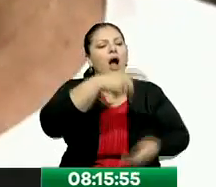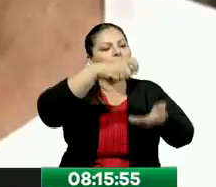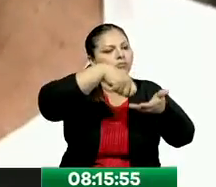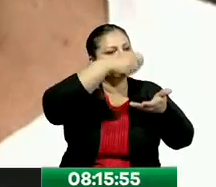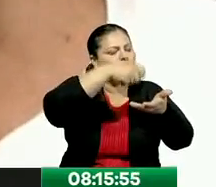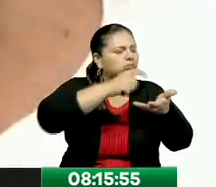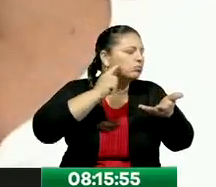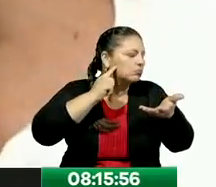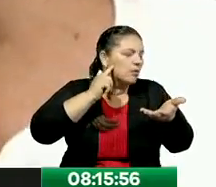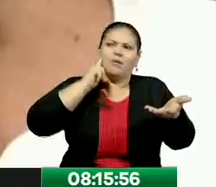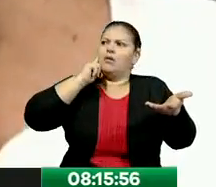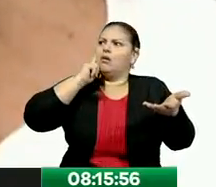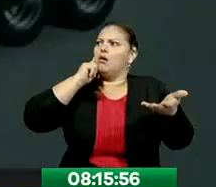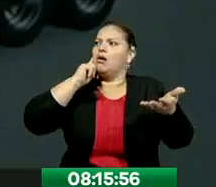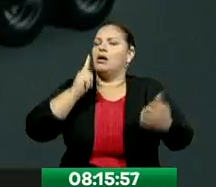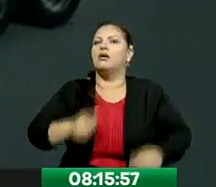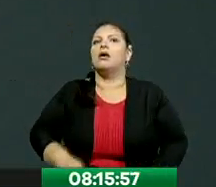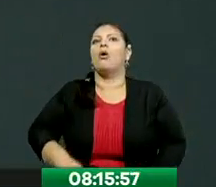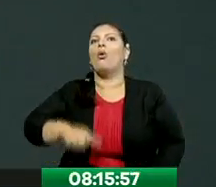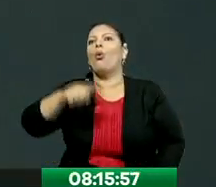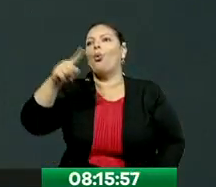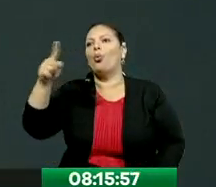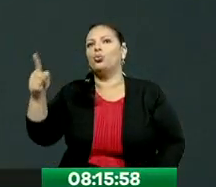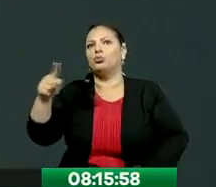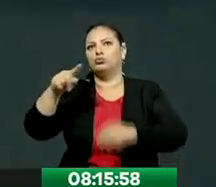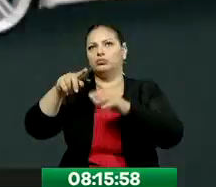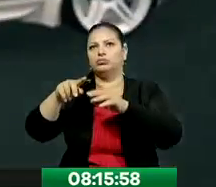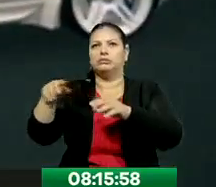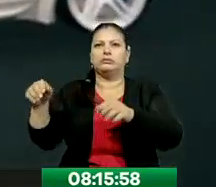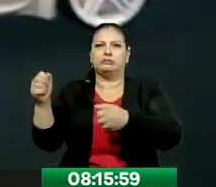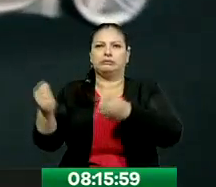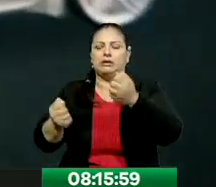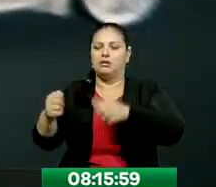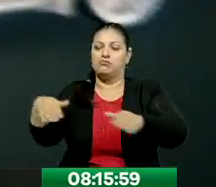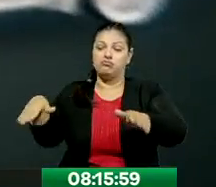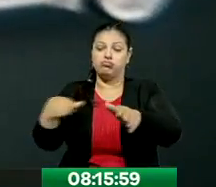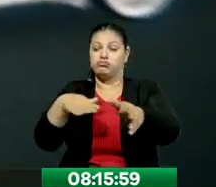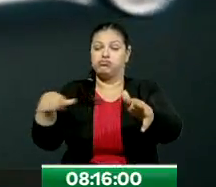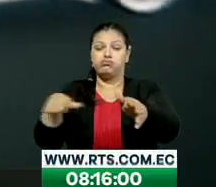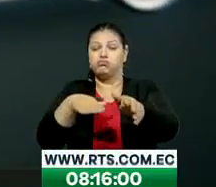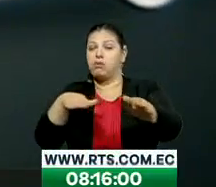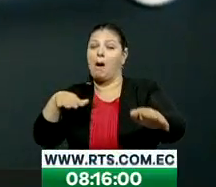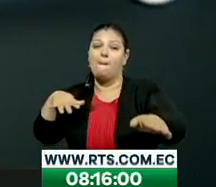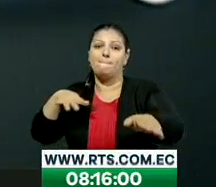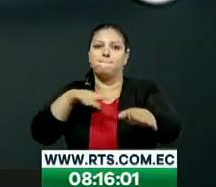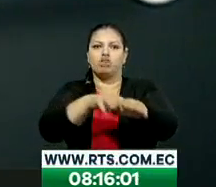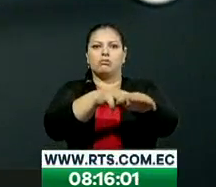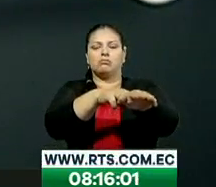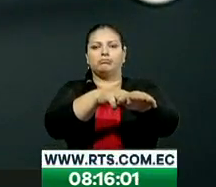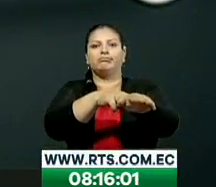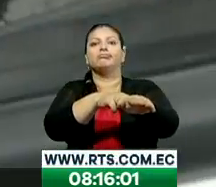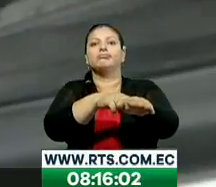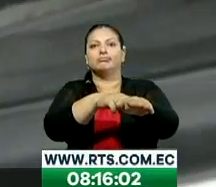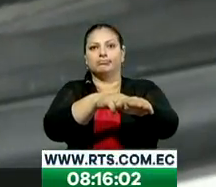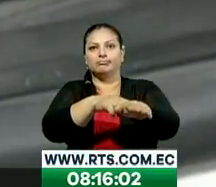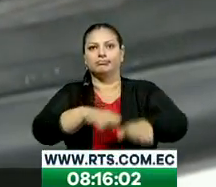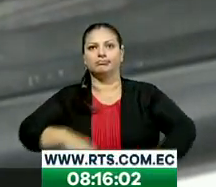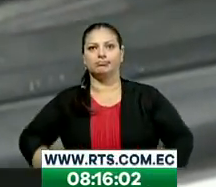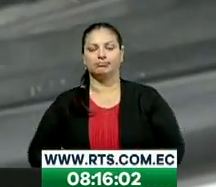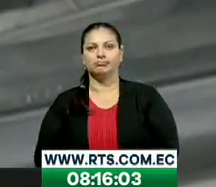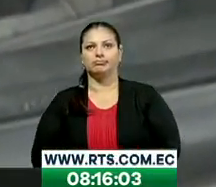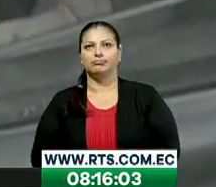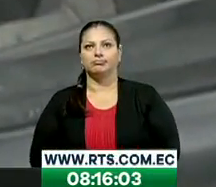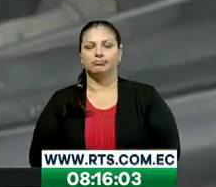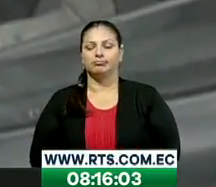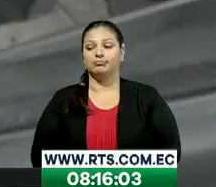en las que están dos de ellos elección por la parte de alcalde al camión y los señores han